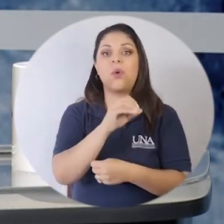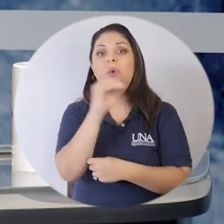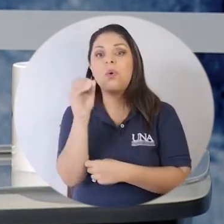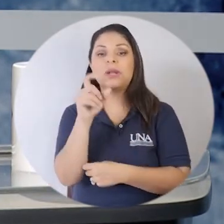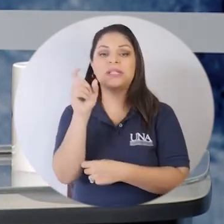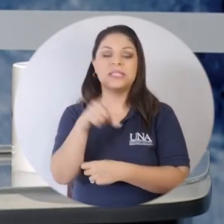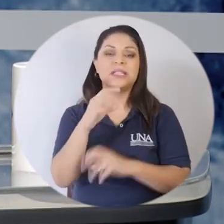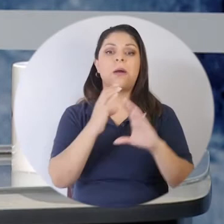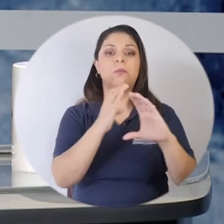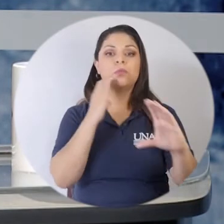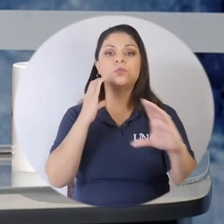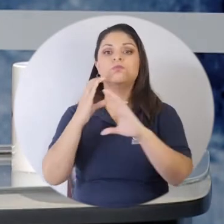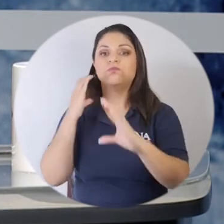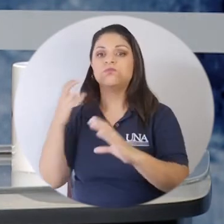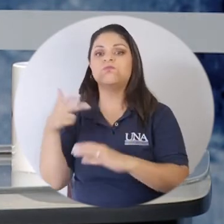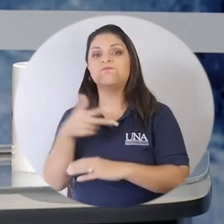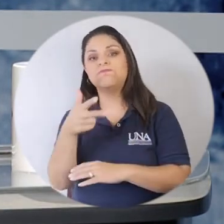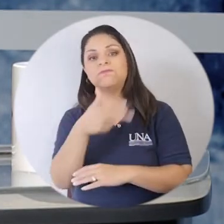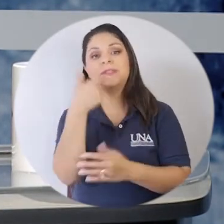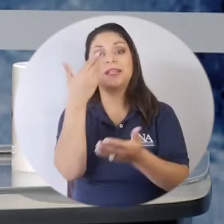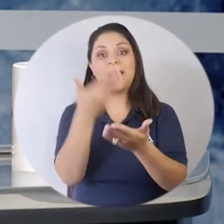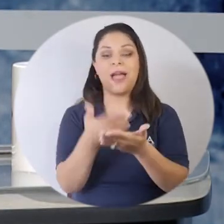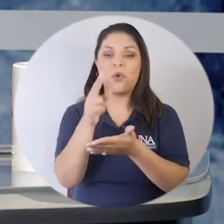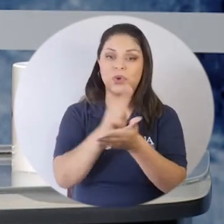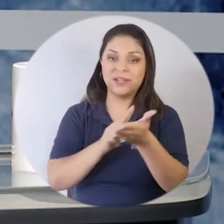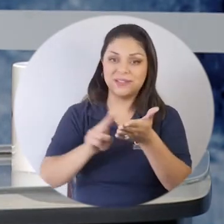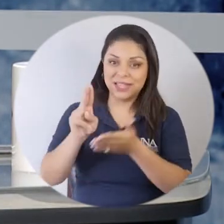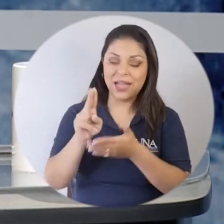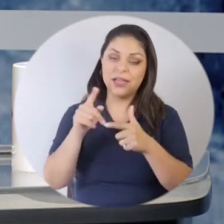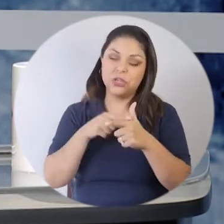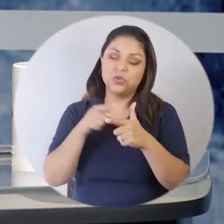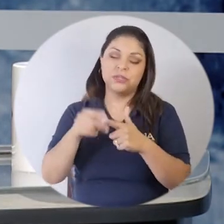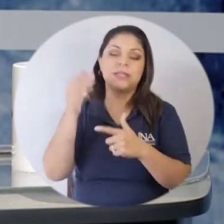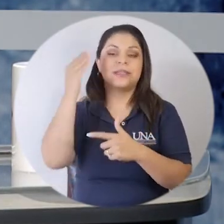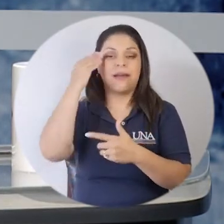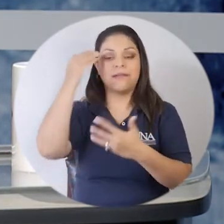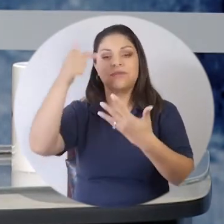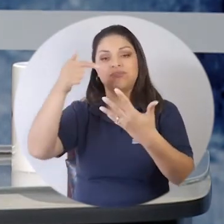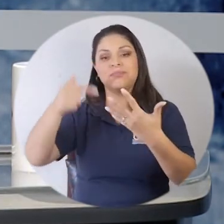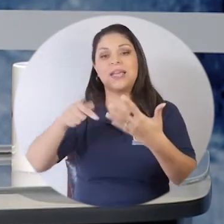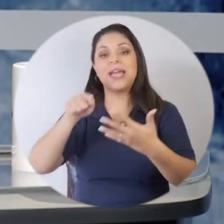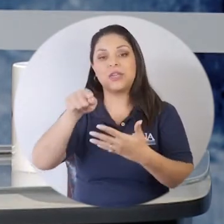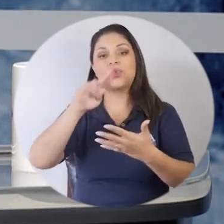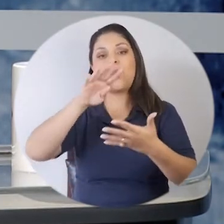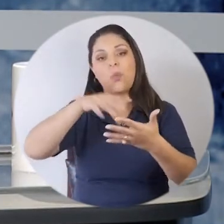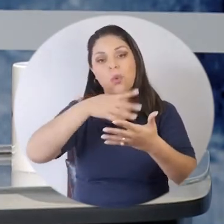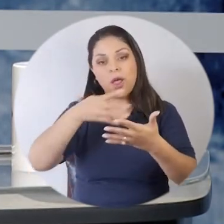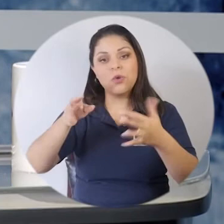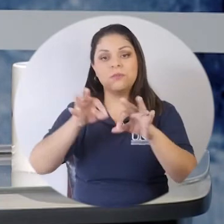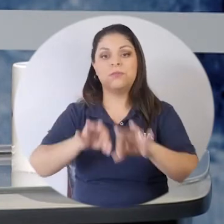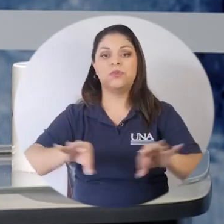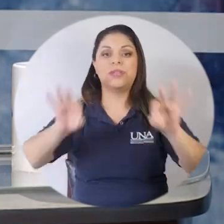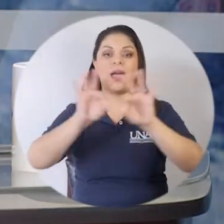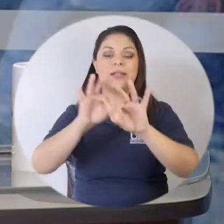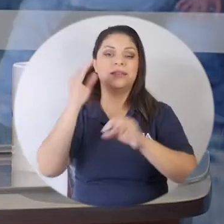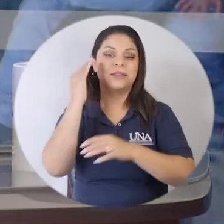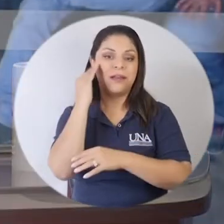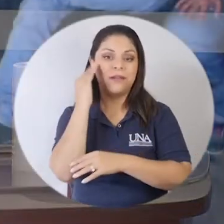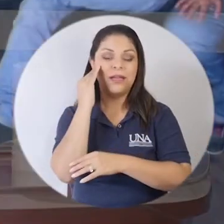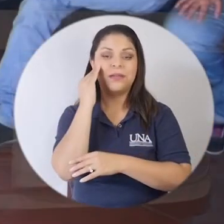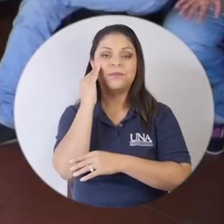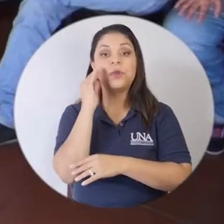varios, tomar varios buses para llegar a la universidad. Entonces se toma en cuenta el tema de los horarios o